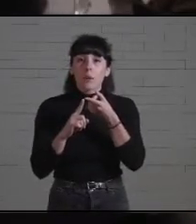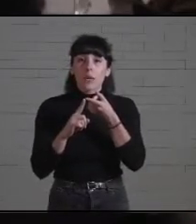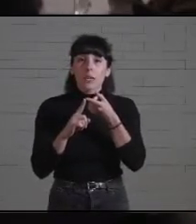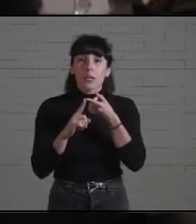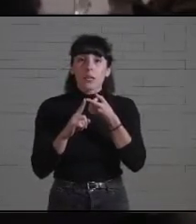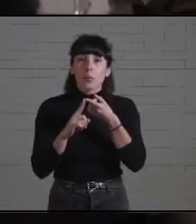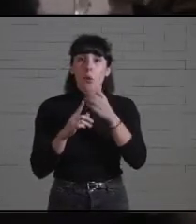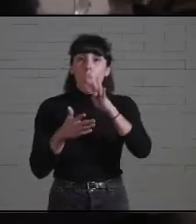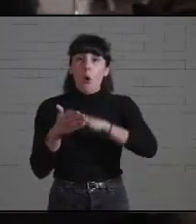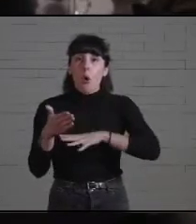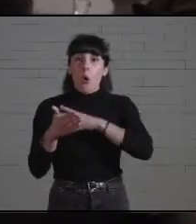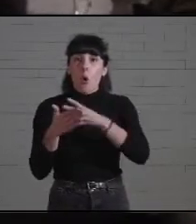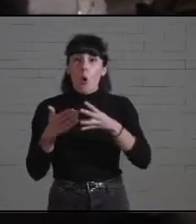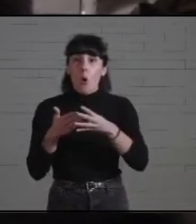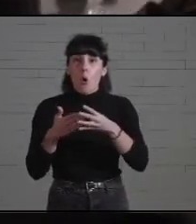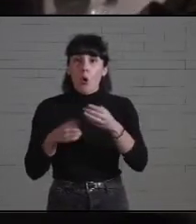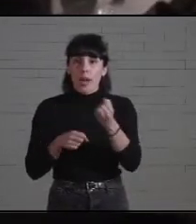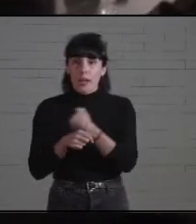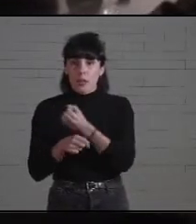los horarios laborales